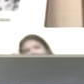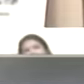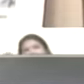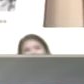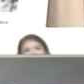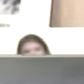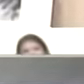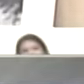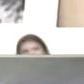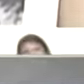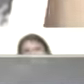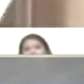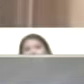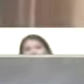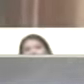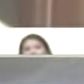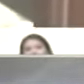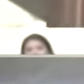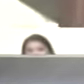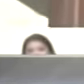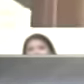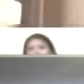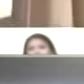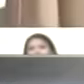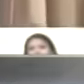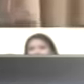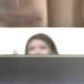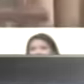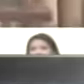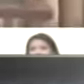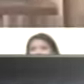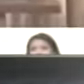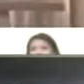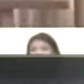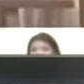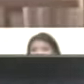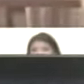6D, que hay algunos de ellos. Este fue uno de los últimos, ustedes pueden